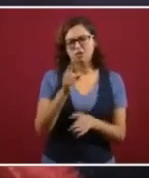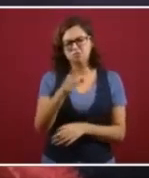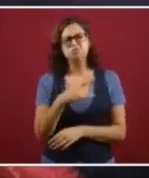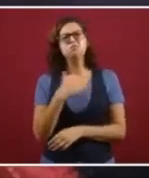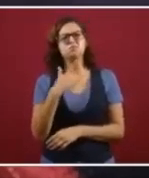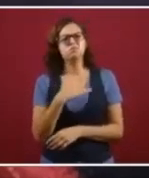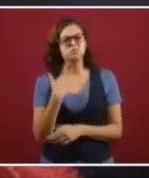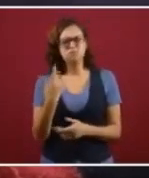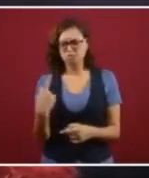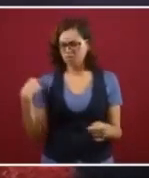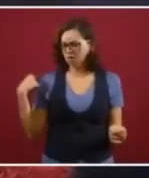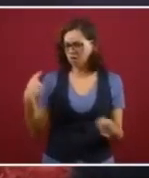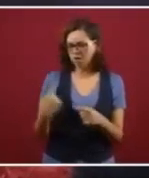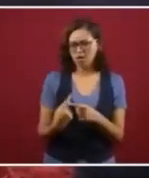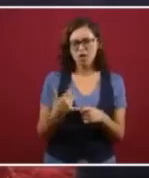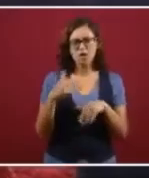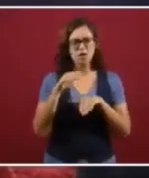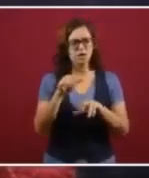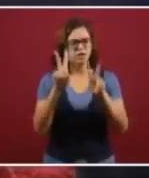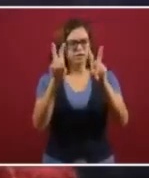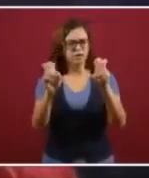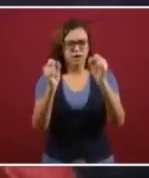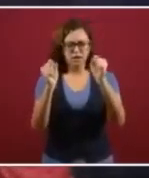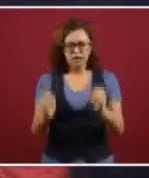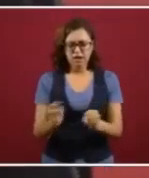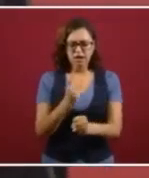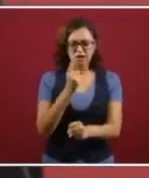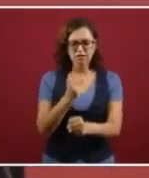los resultados en materia de seguridad. Tengo